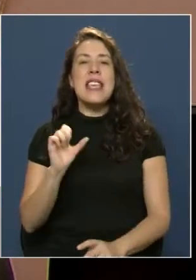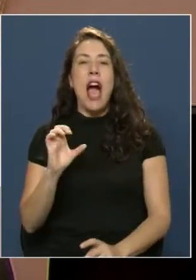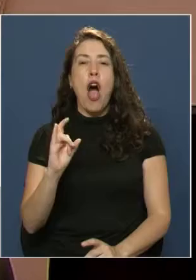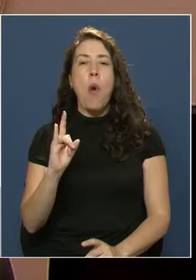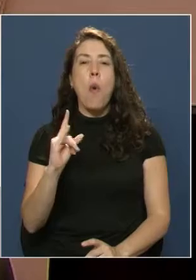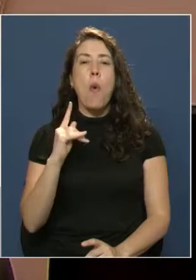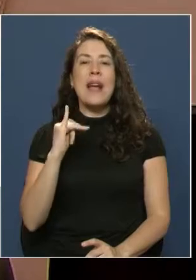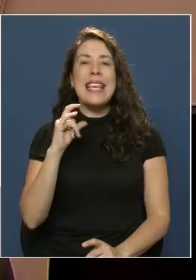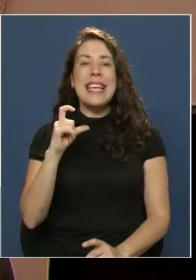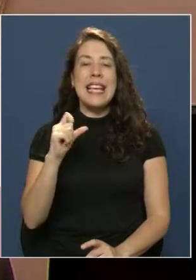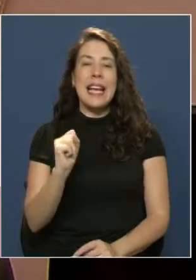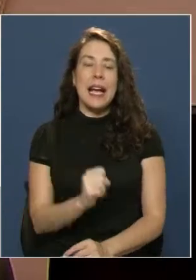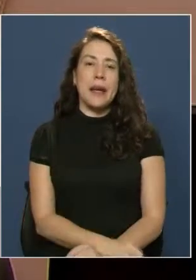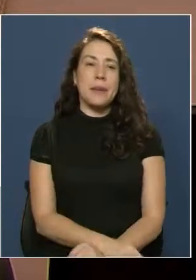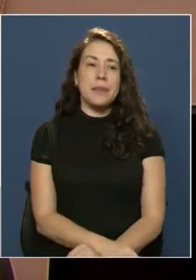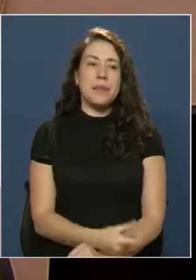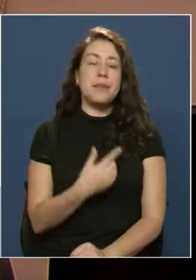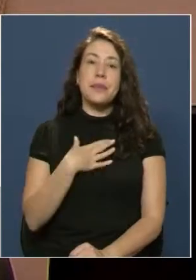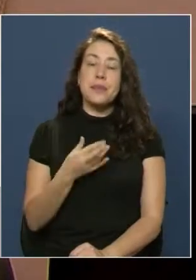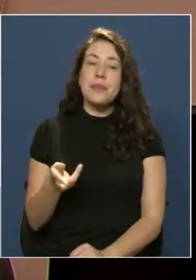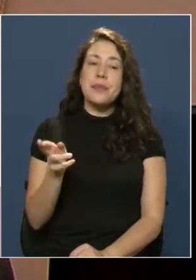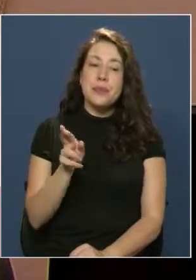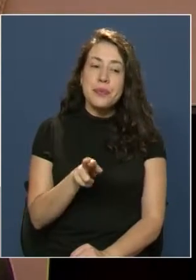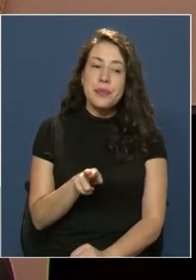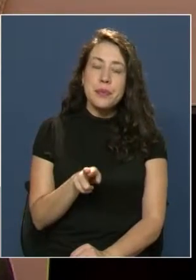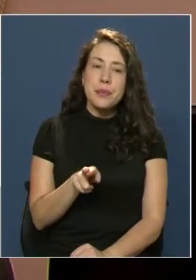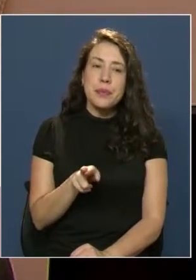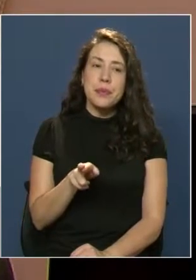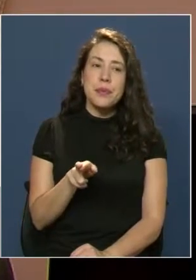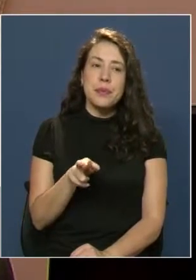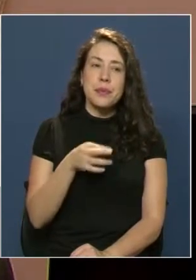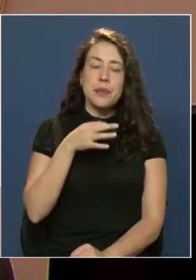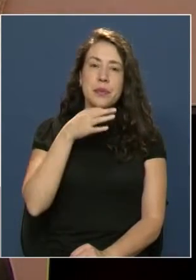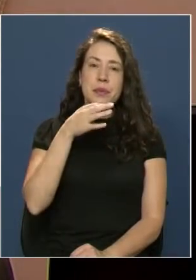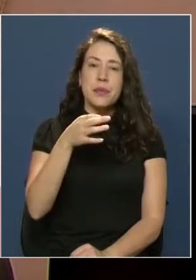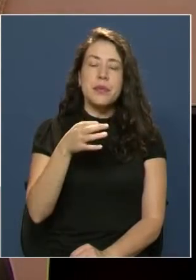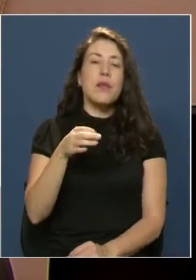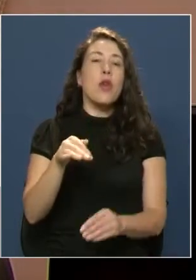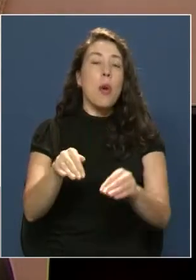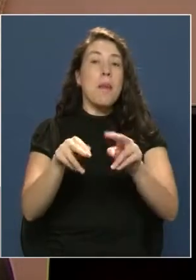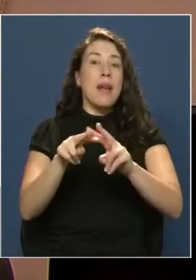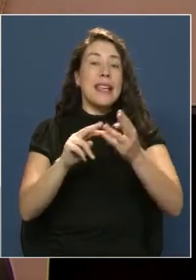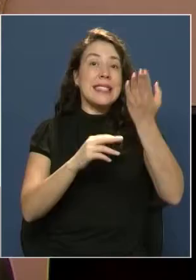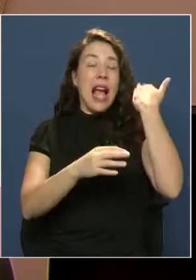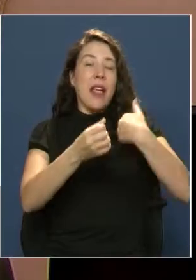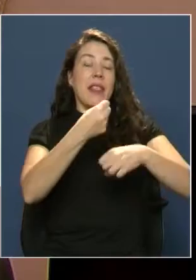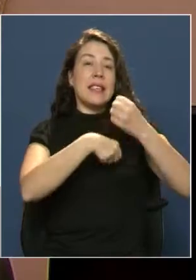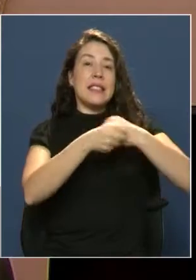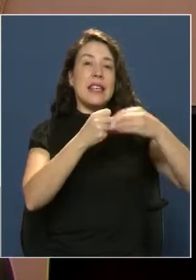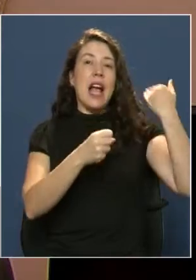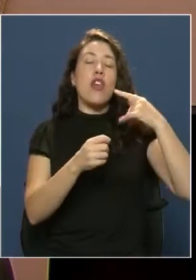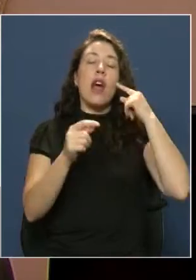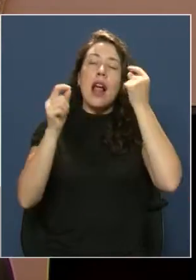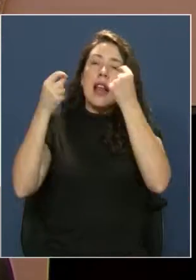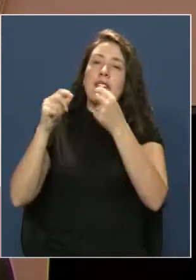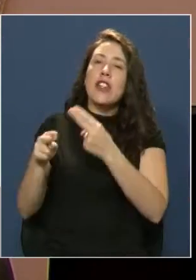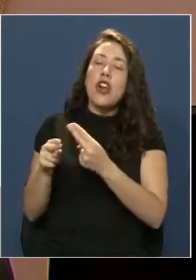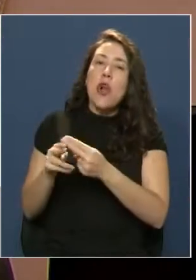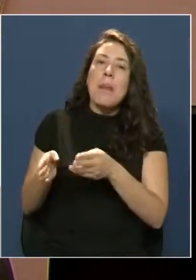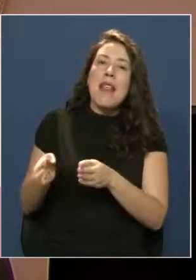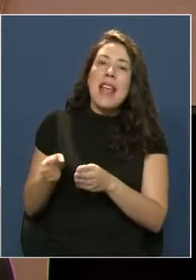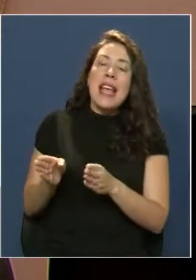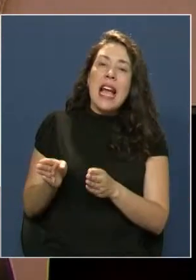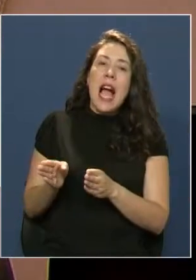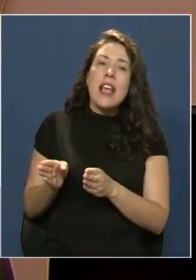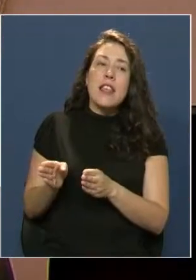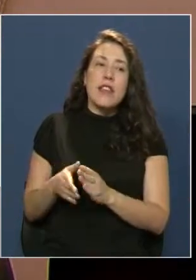Por lo tanto, quiero reiterar la propuesta que hiciera hace años, el que revisemos el nombre de las calles y que